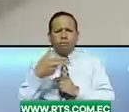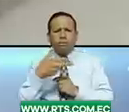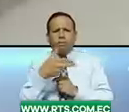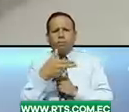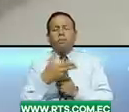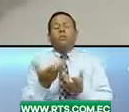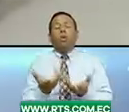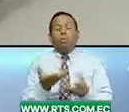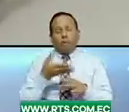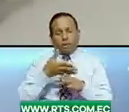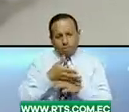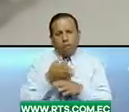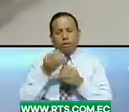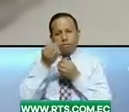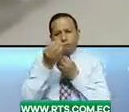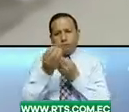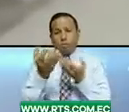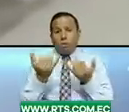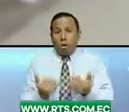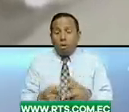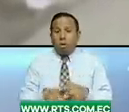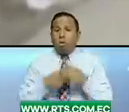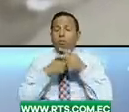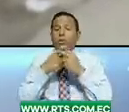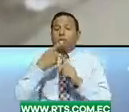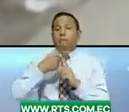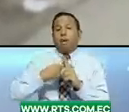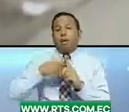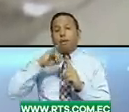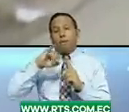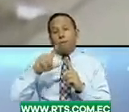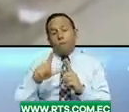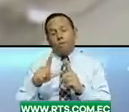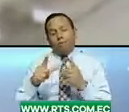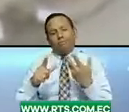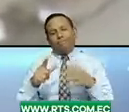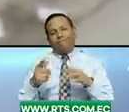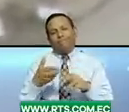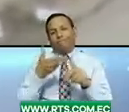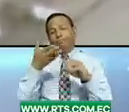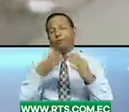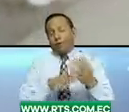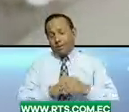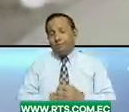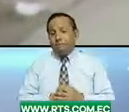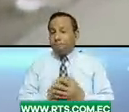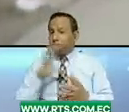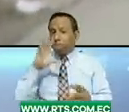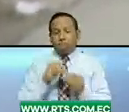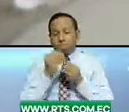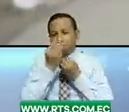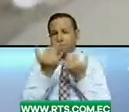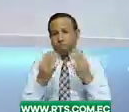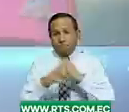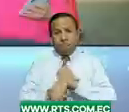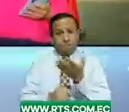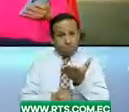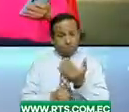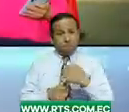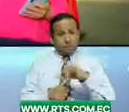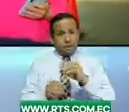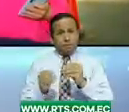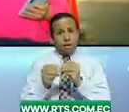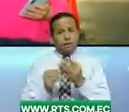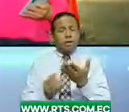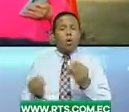Bien, ese es el informe que tenemos hasta esta hora, Ana y compañeros. Te damos paso a ti nuevamente. Tienes más información desde estudios. Buenas noches. Por supuesto, Julio